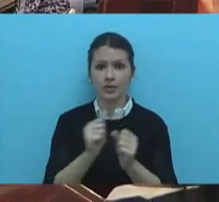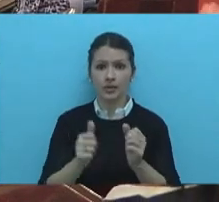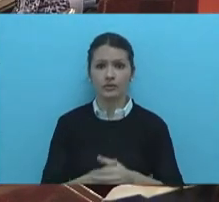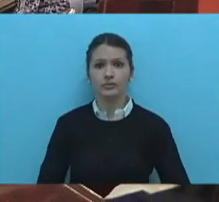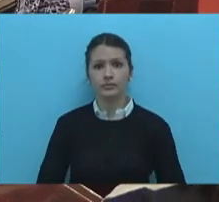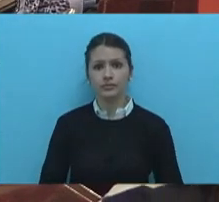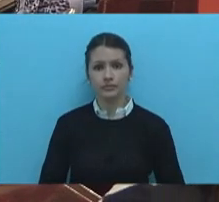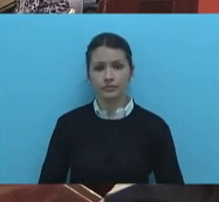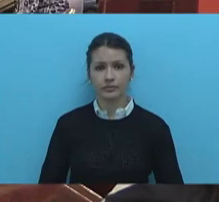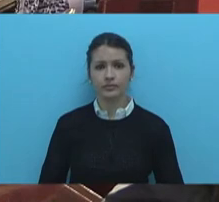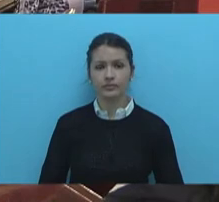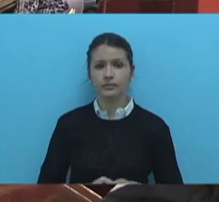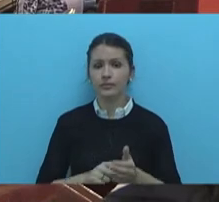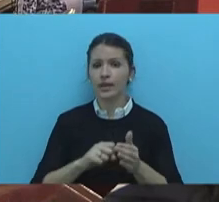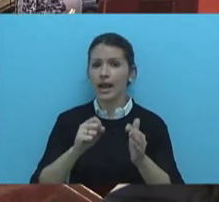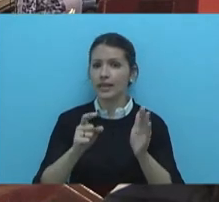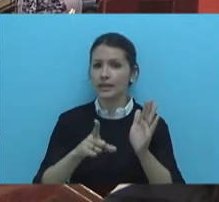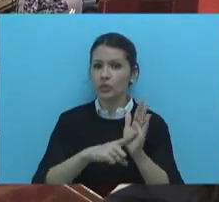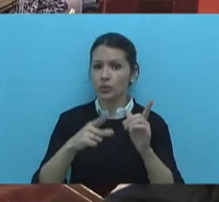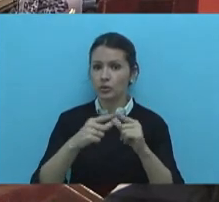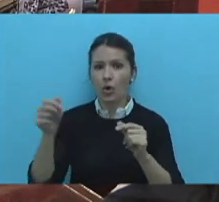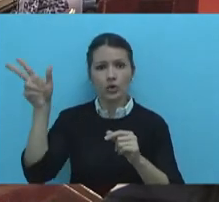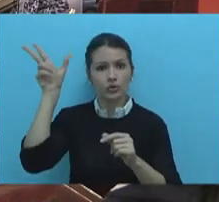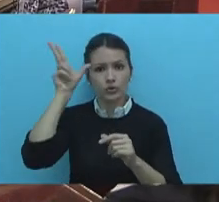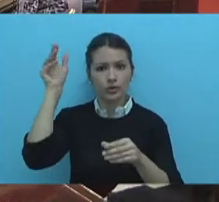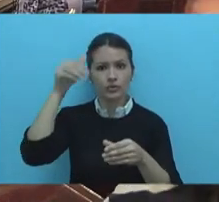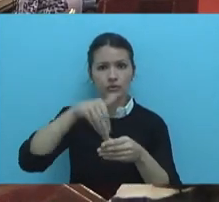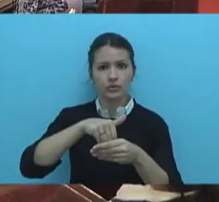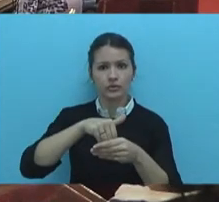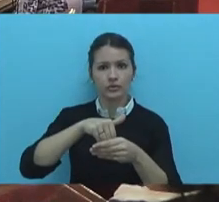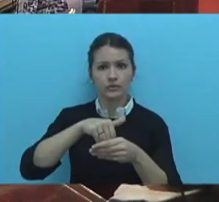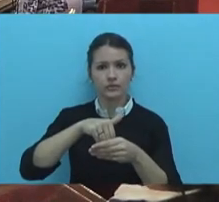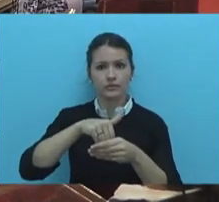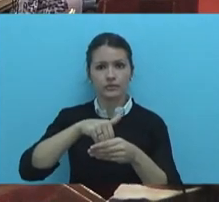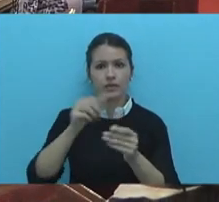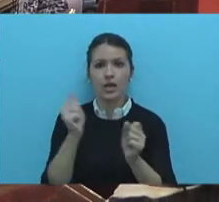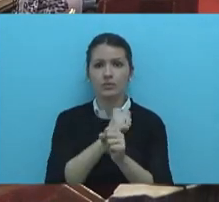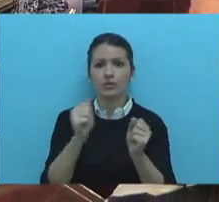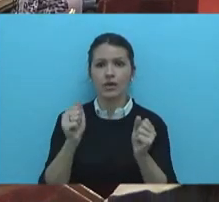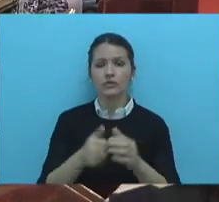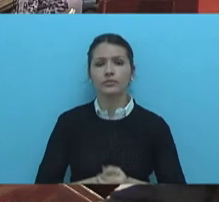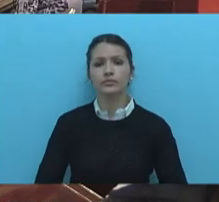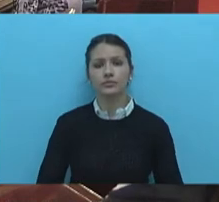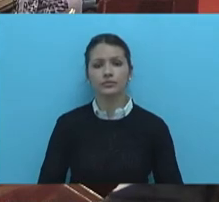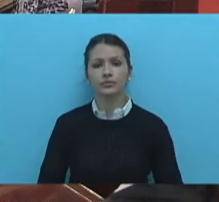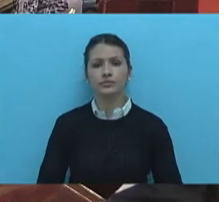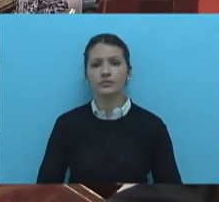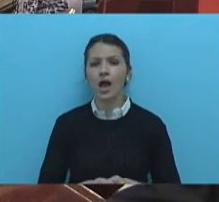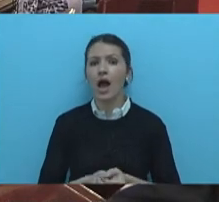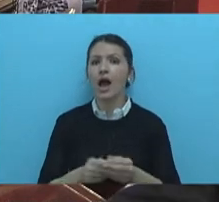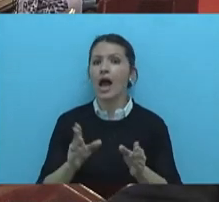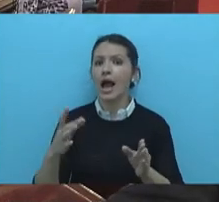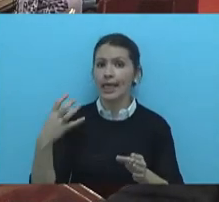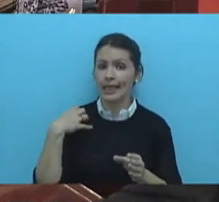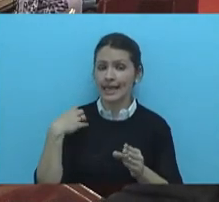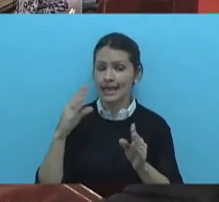Aprobado. A votación del cuerpo el artículo número 8. A votación. Aprobado. Queda aprobado en